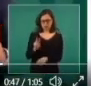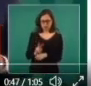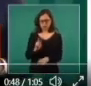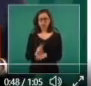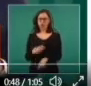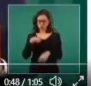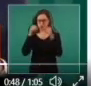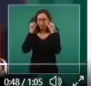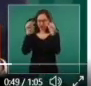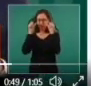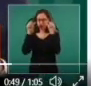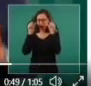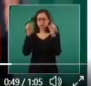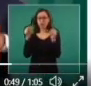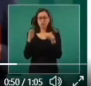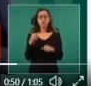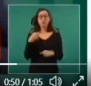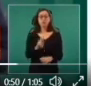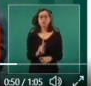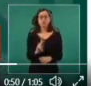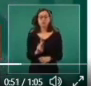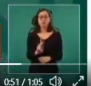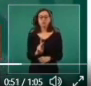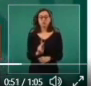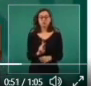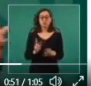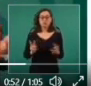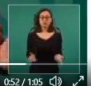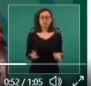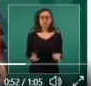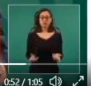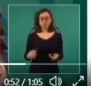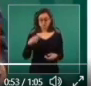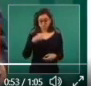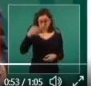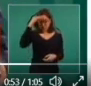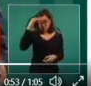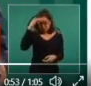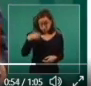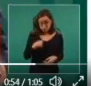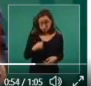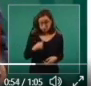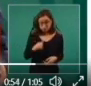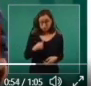Estamos actuando, pero pues no me estoy chupando el dedo